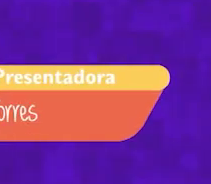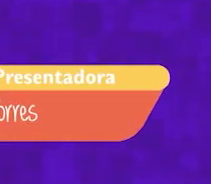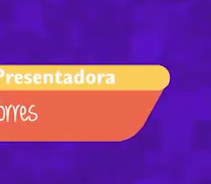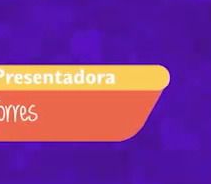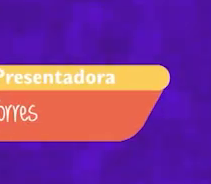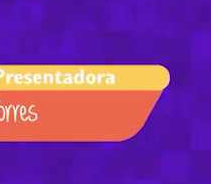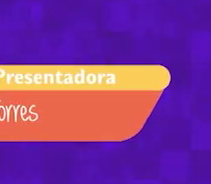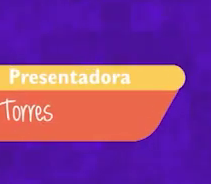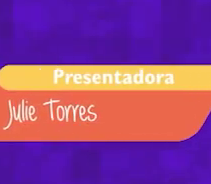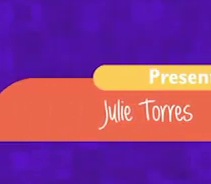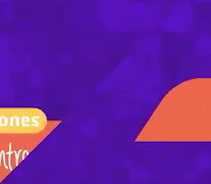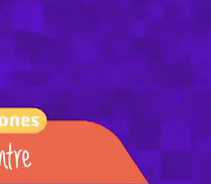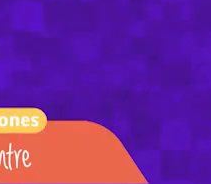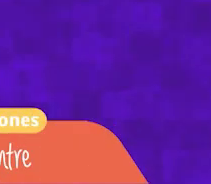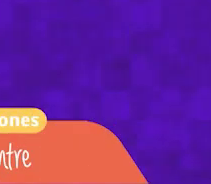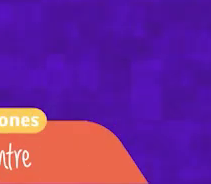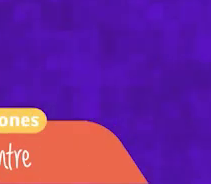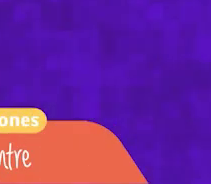¡Gracias!